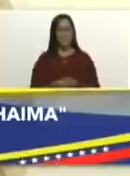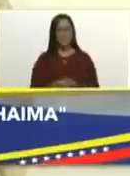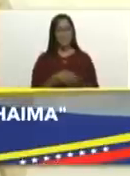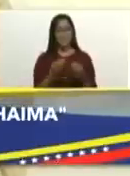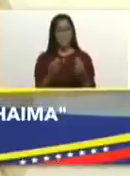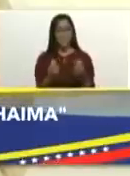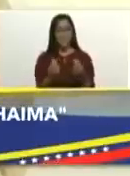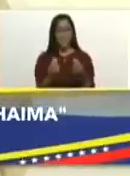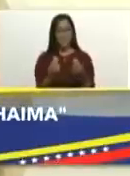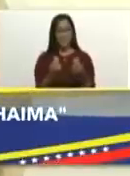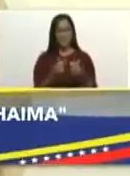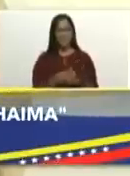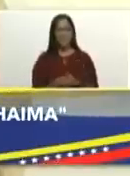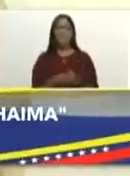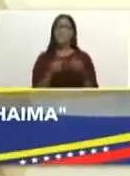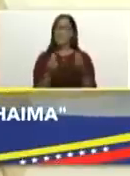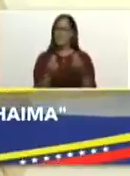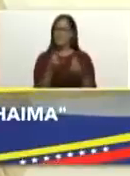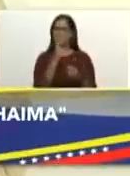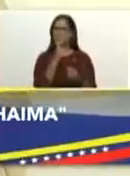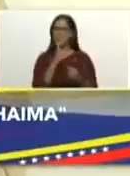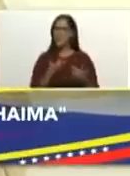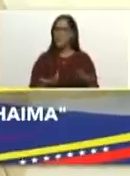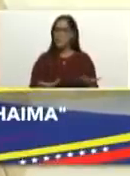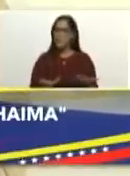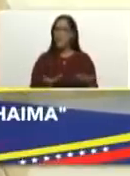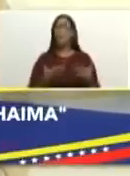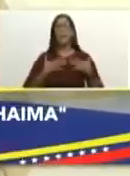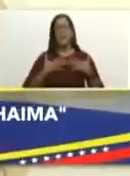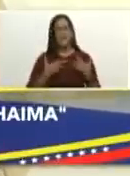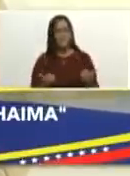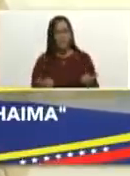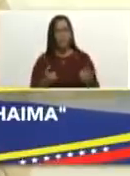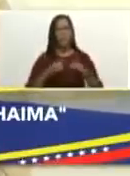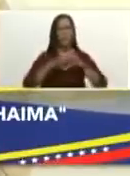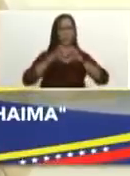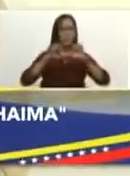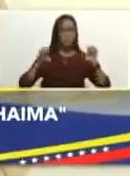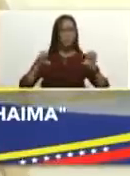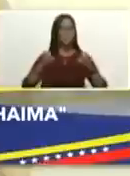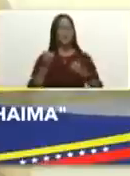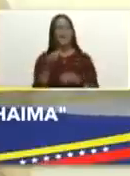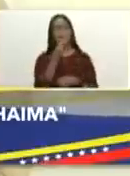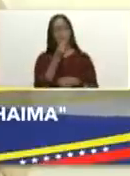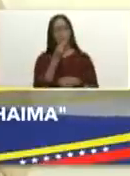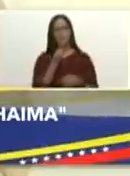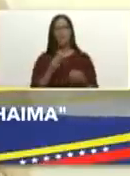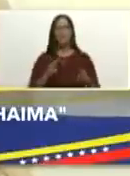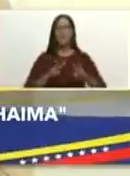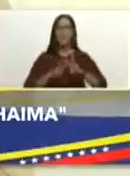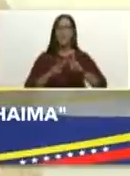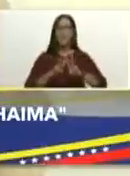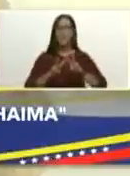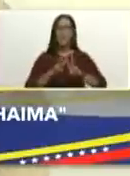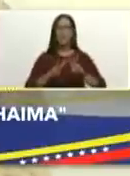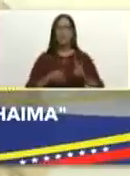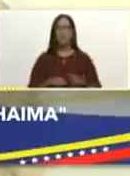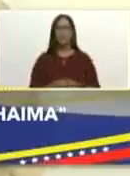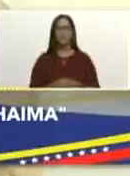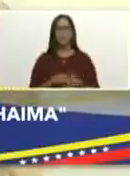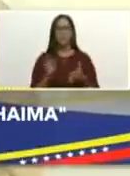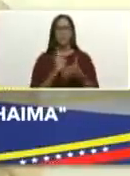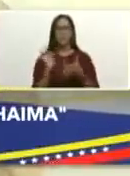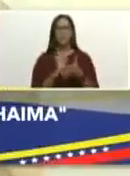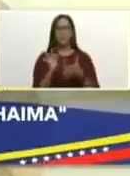Platica. ¿Y esa platica para qué es? Para salud, educación, alimento, vivienda,